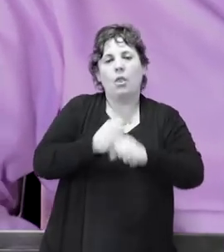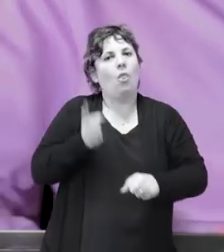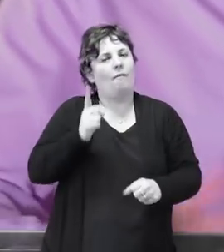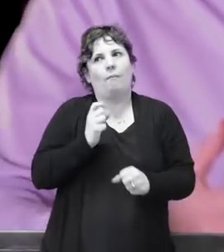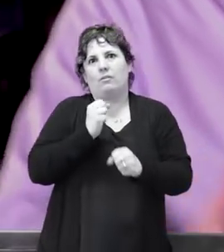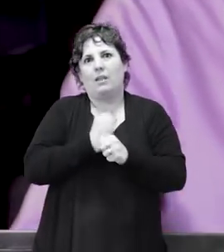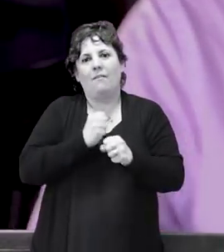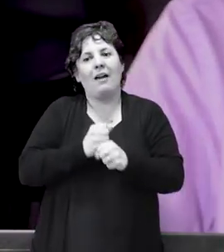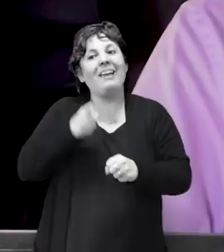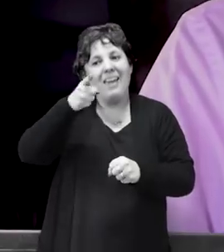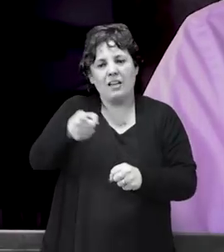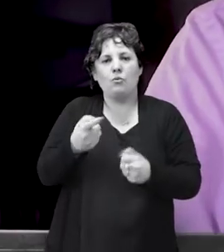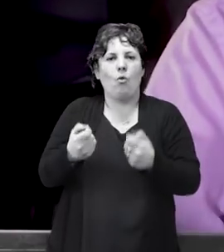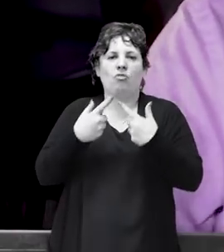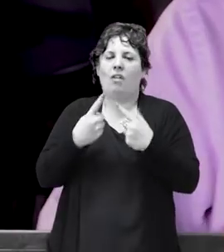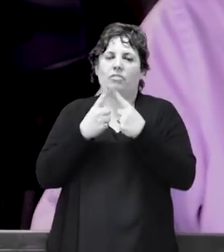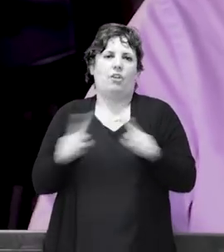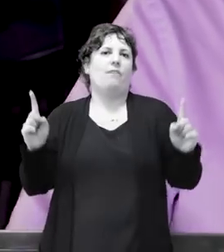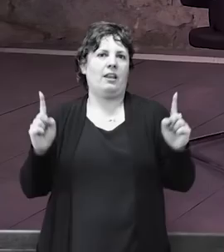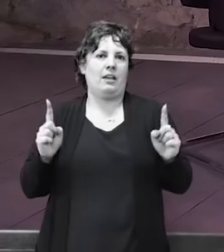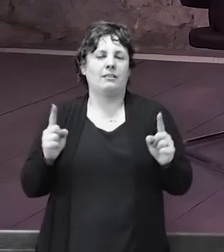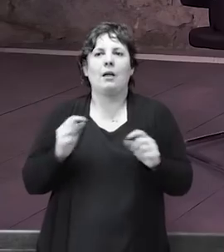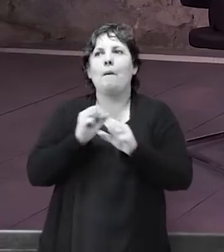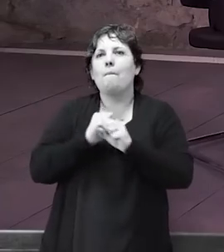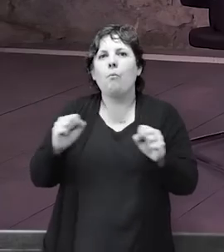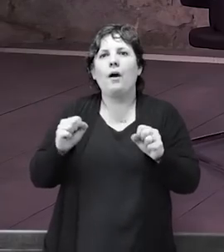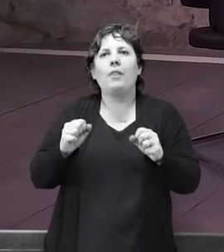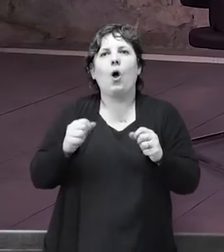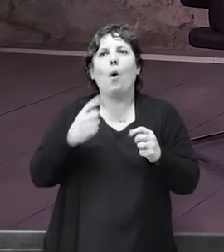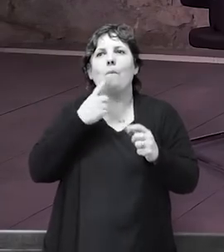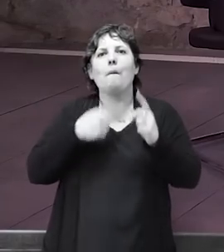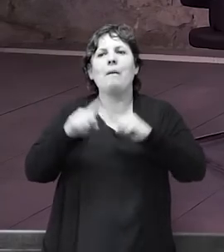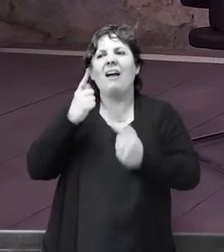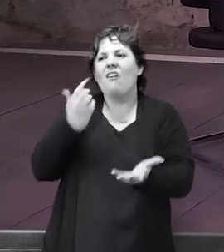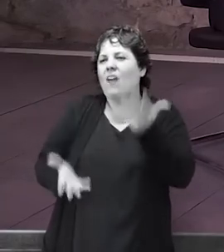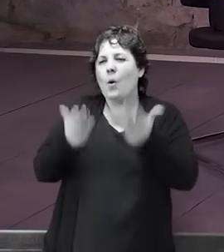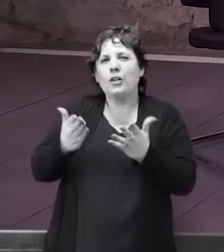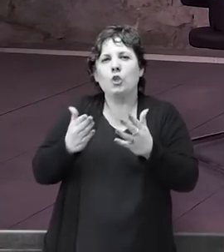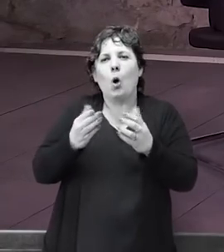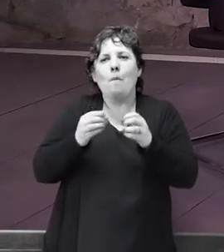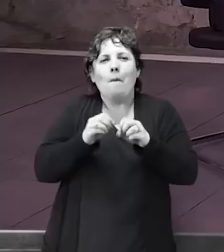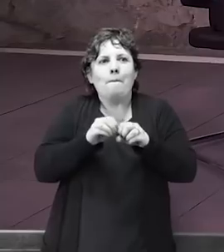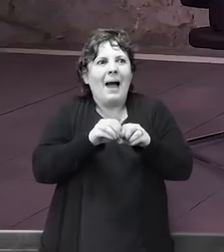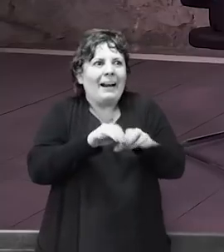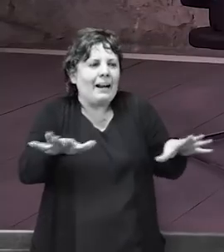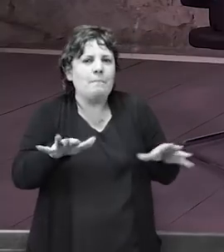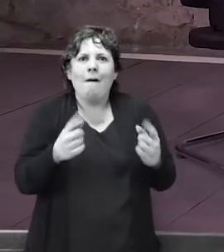y va a ser el diferencial. Digamos que se pueda hacer una red fuerte de evaluación que active